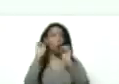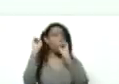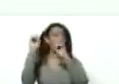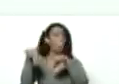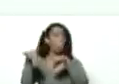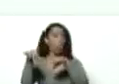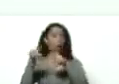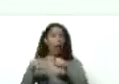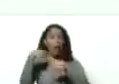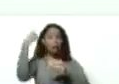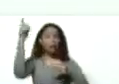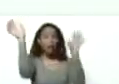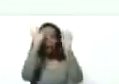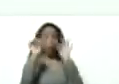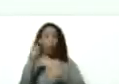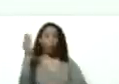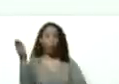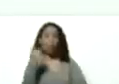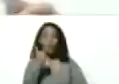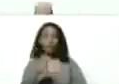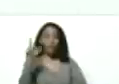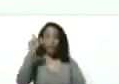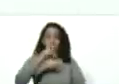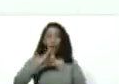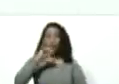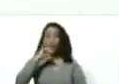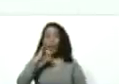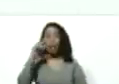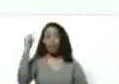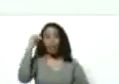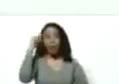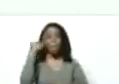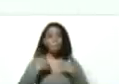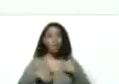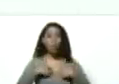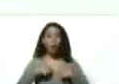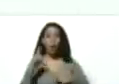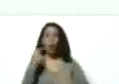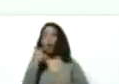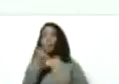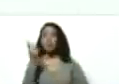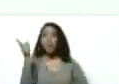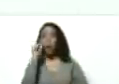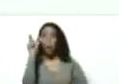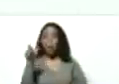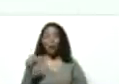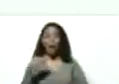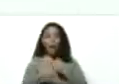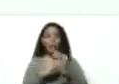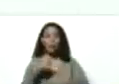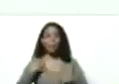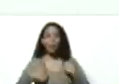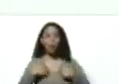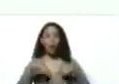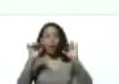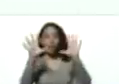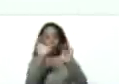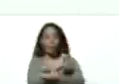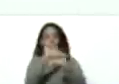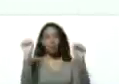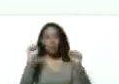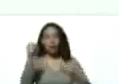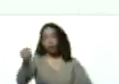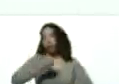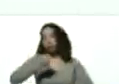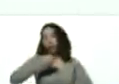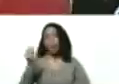para la siguiente fase lo que usted ha dicho la necesidad de informar el día miércoles lo anunciamos pero vamos a hacerlo el miércoles a 10 de la mañana en la rueda de prensa con